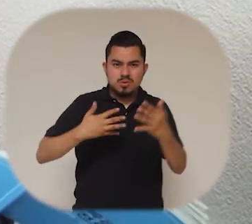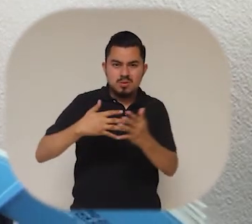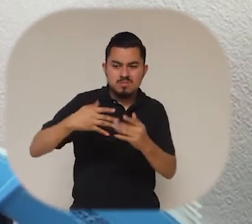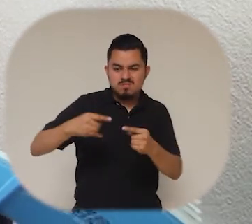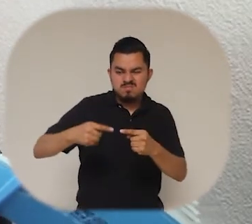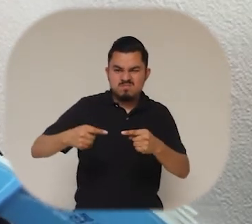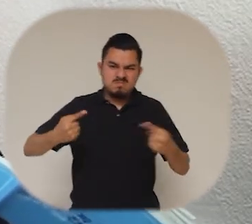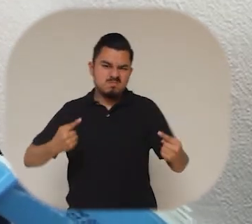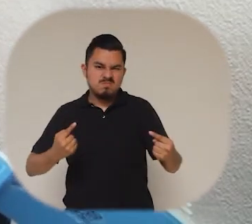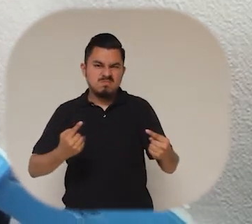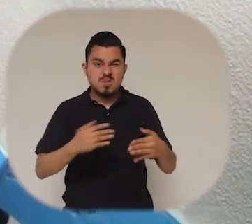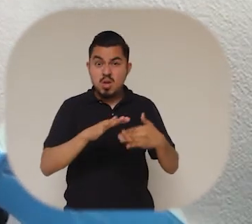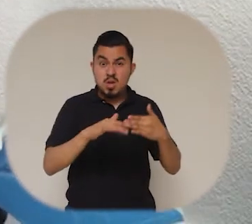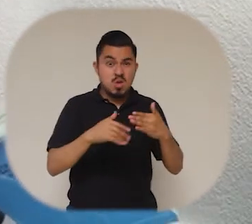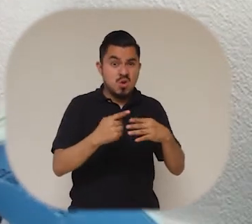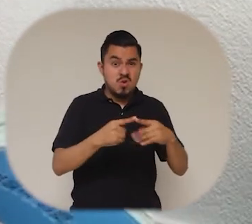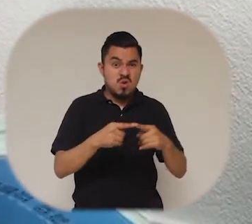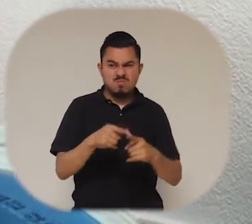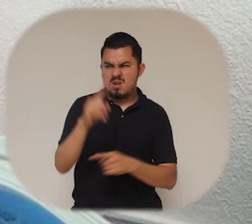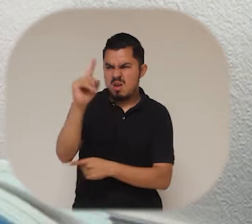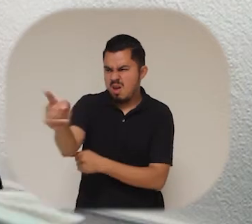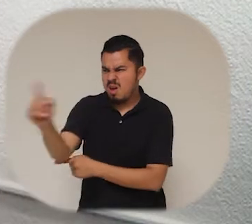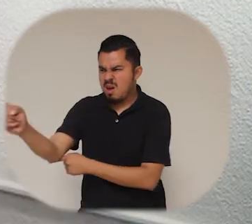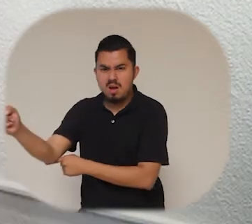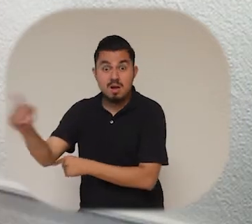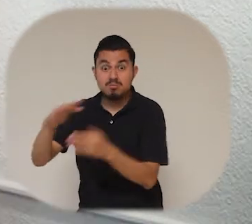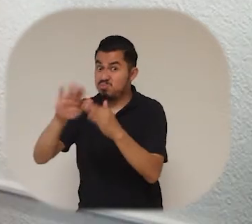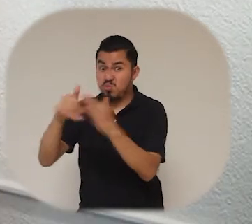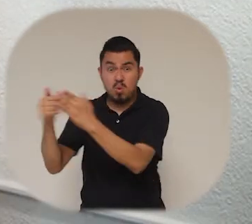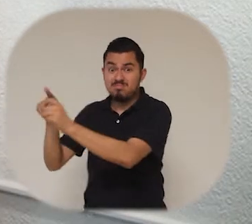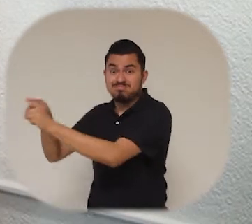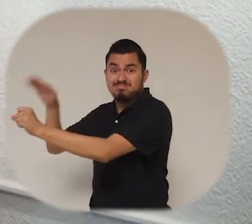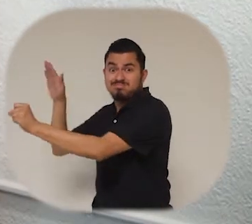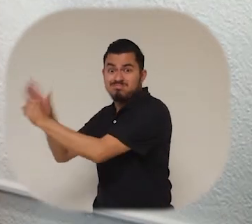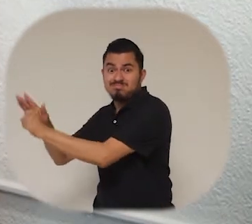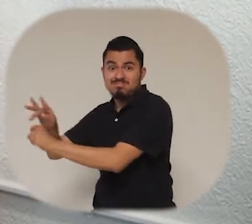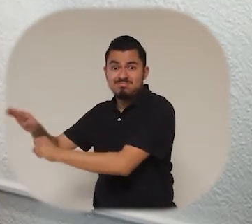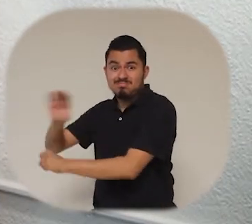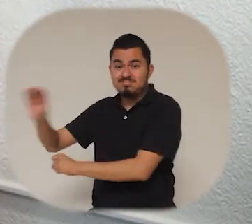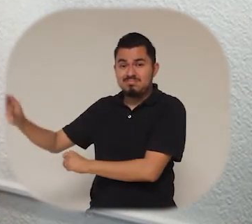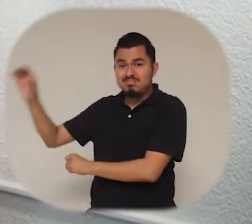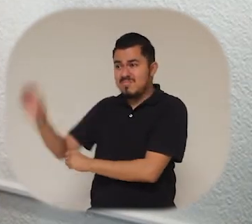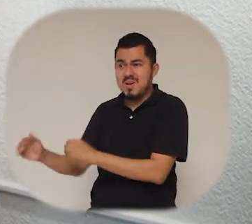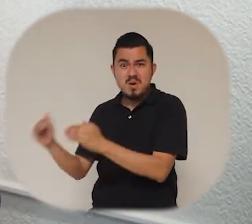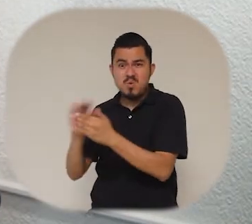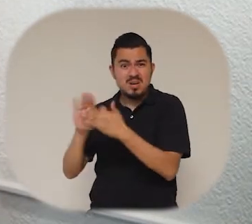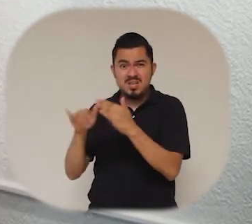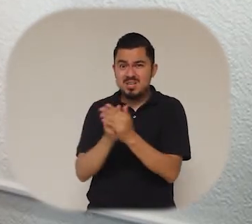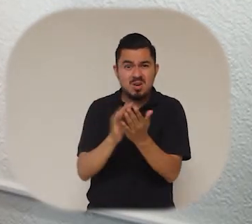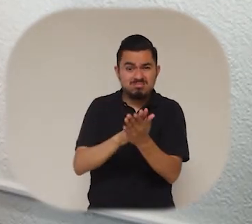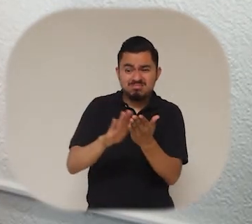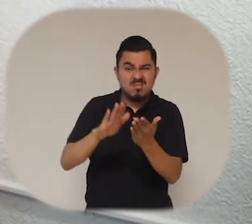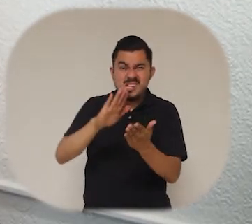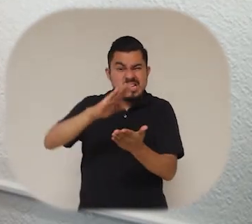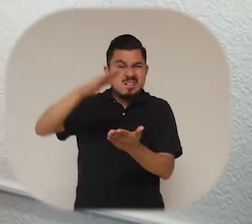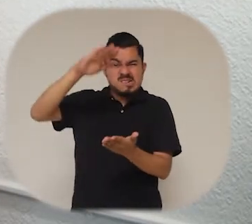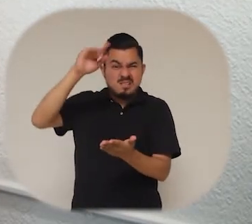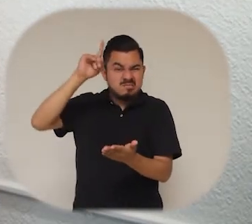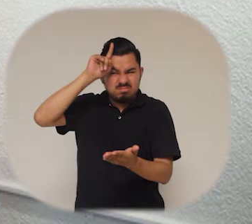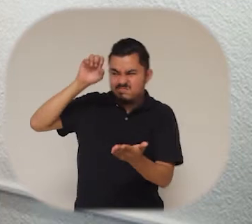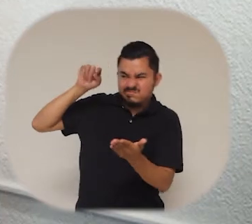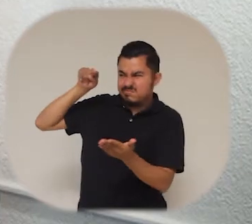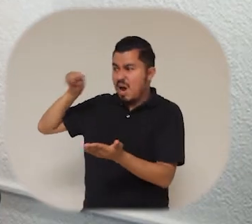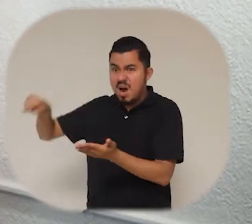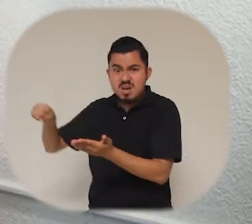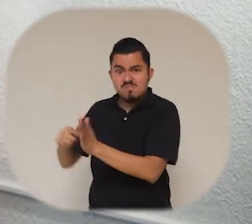nos acusaba, estaba clavada en la cruz, y que también todas las potestades y todos los espíritus fueron exhibidos públicamente en la